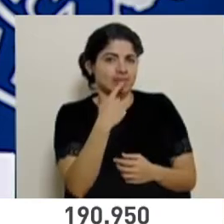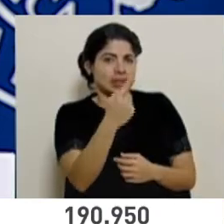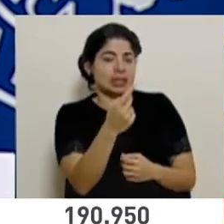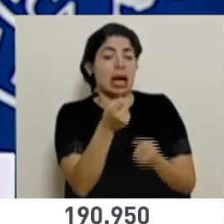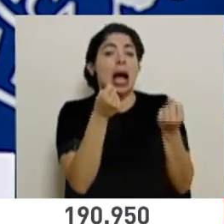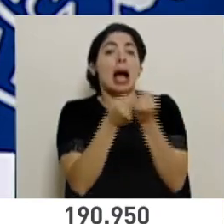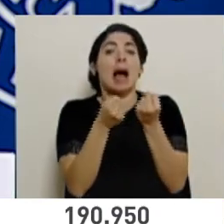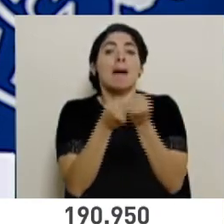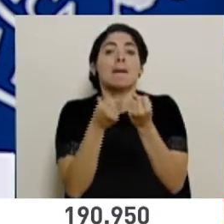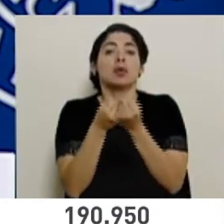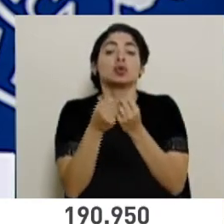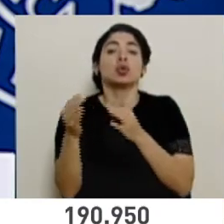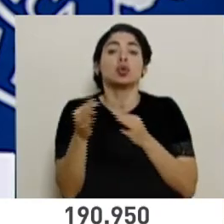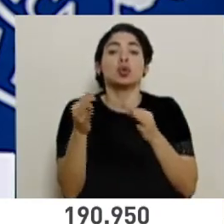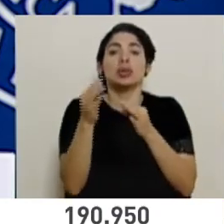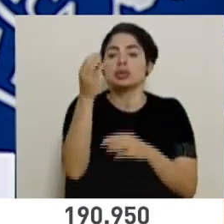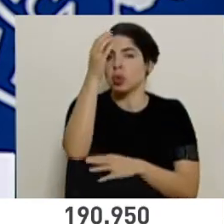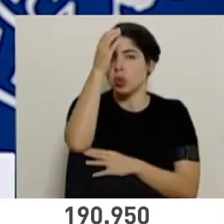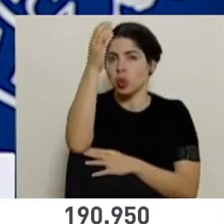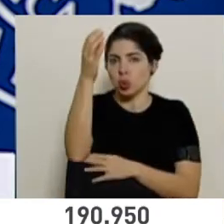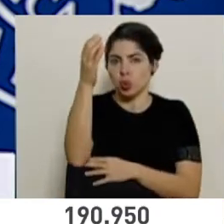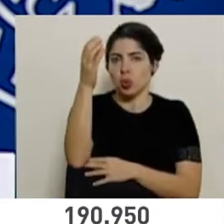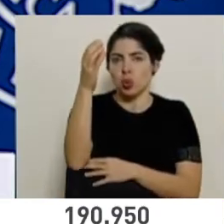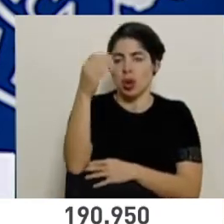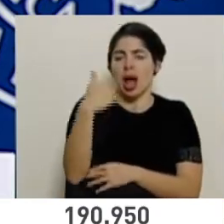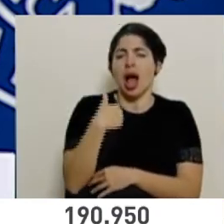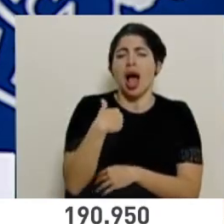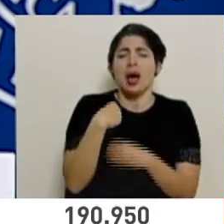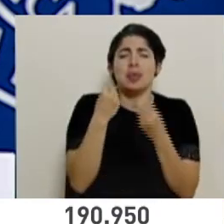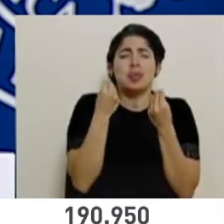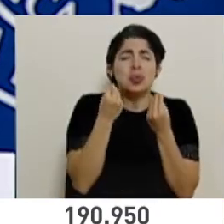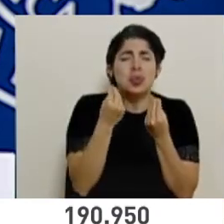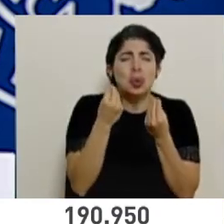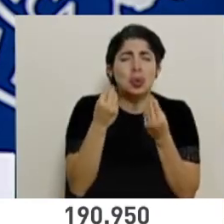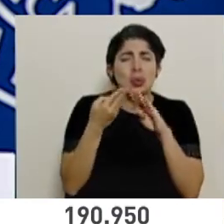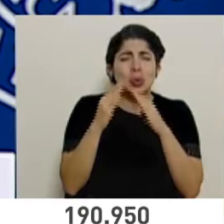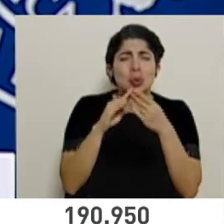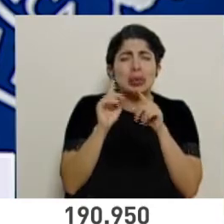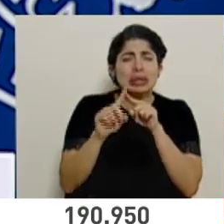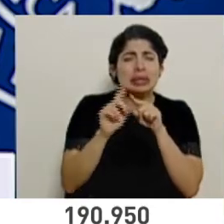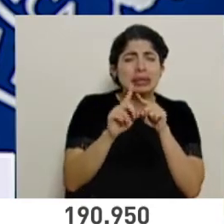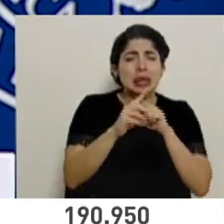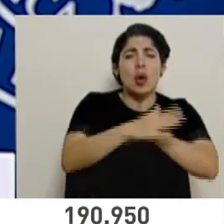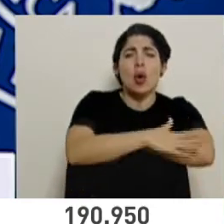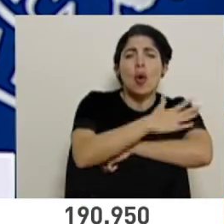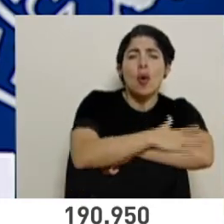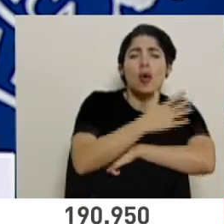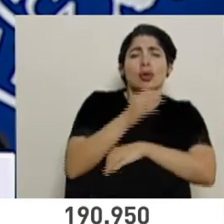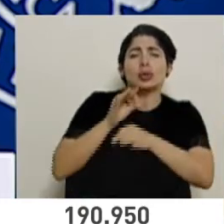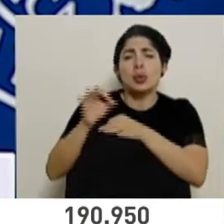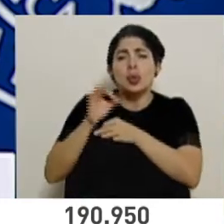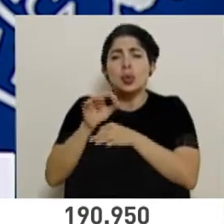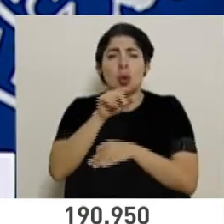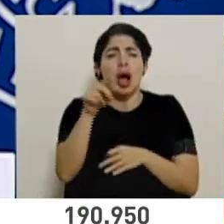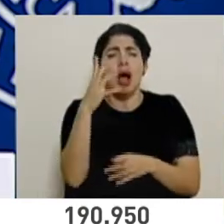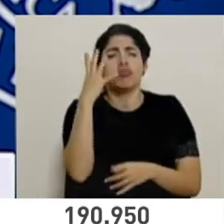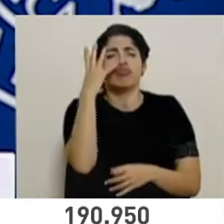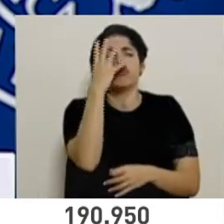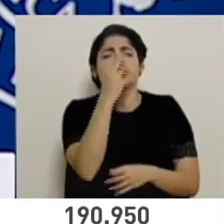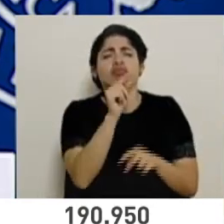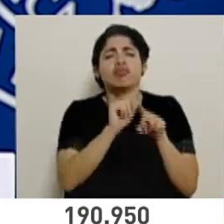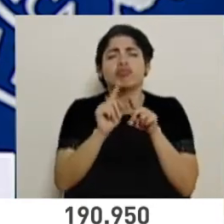apoyo de las expresiones de turismo cultural en las muchas comunidades rurales y costeras de Costa Rica, que tienen expresiones